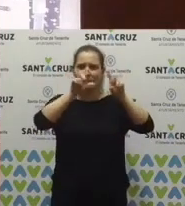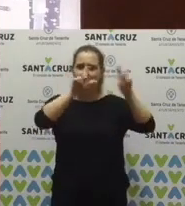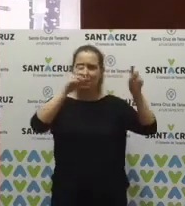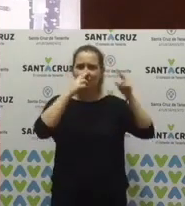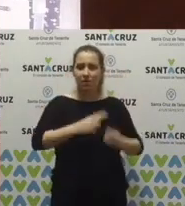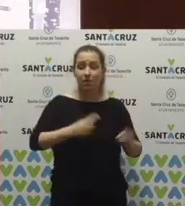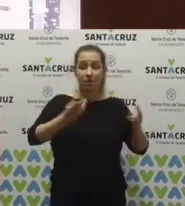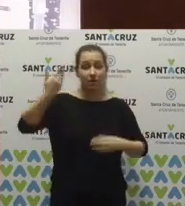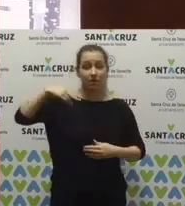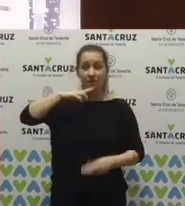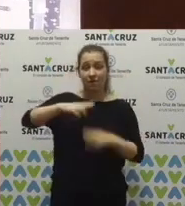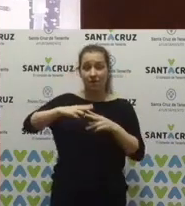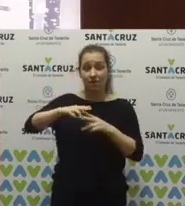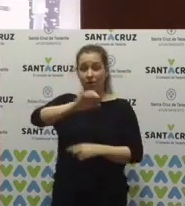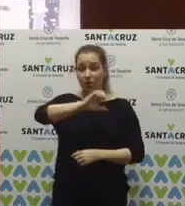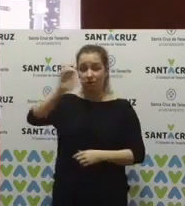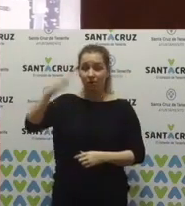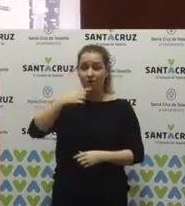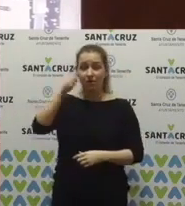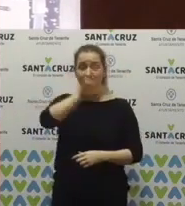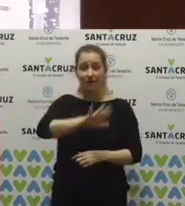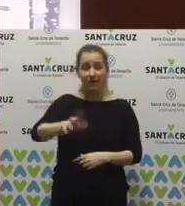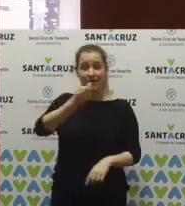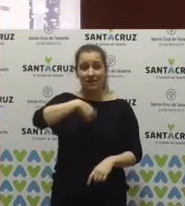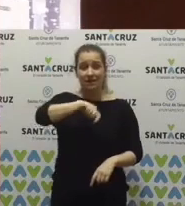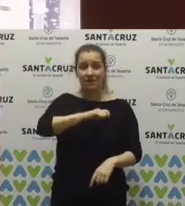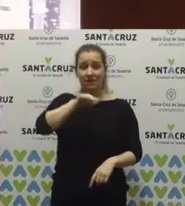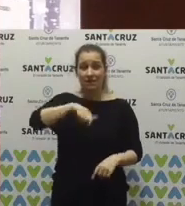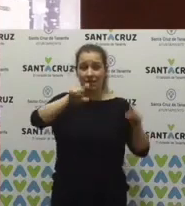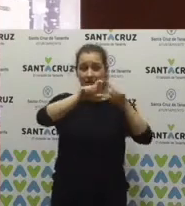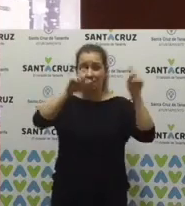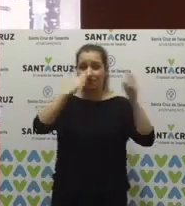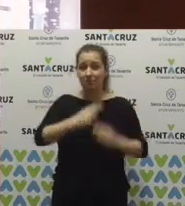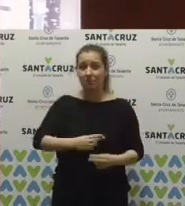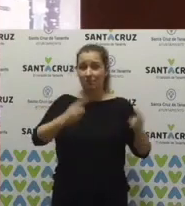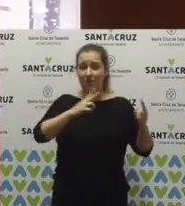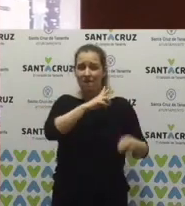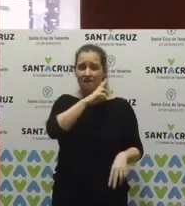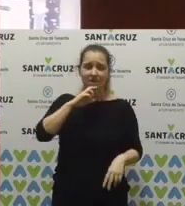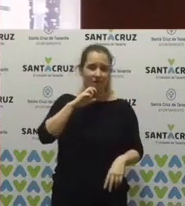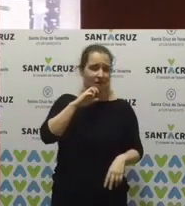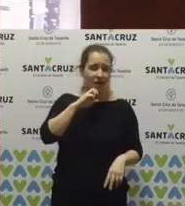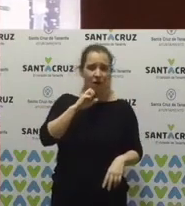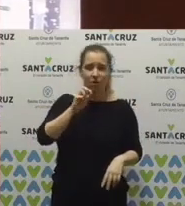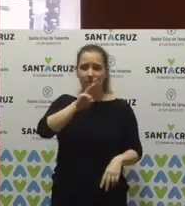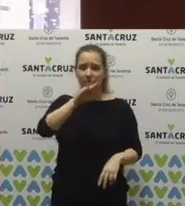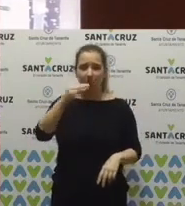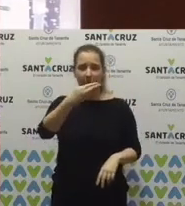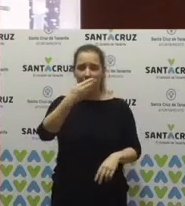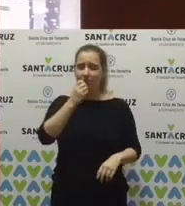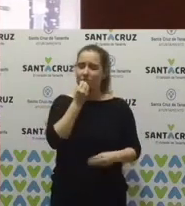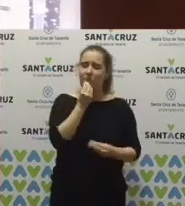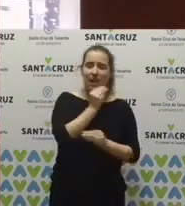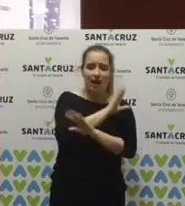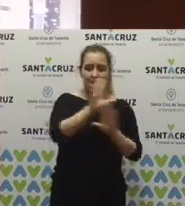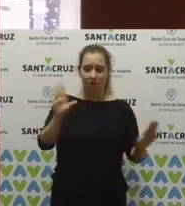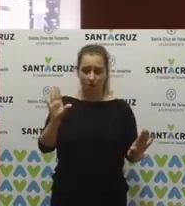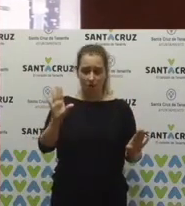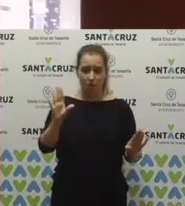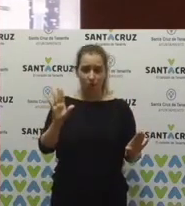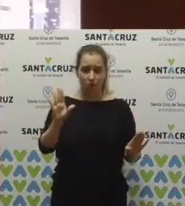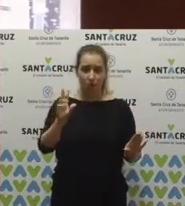datos para europa españa es el país en donde sus empresas públicas representan el menor valor de su producto interior bruto un poco menos del 2%